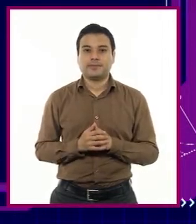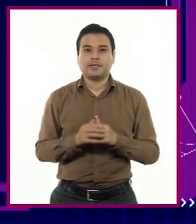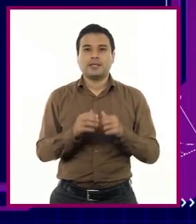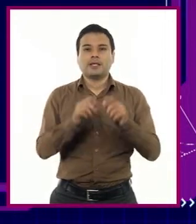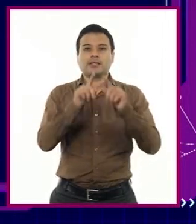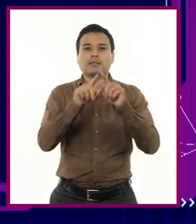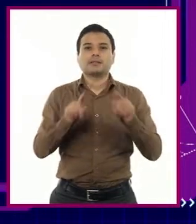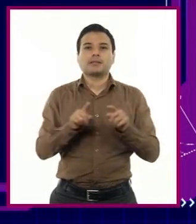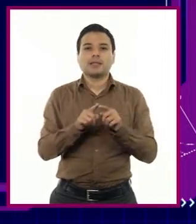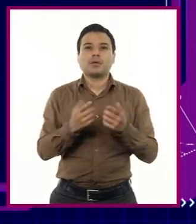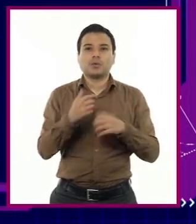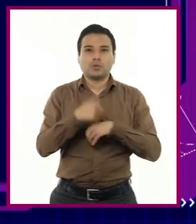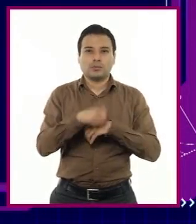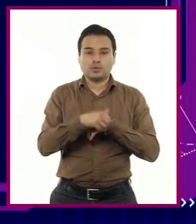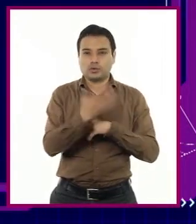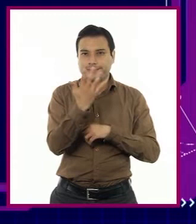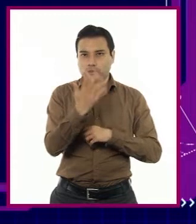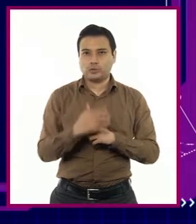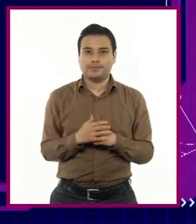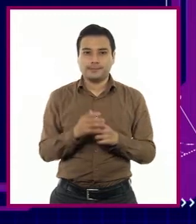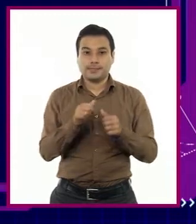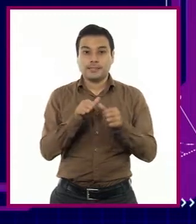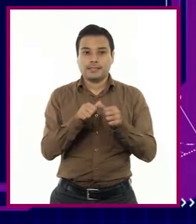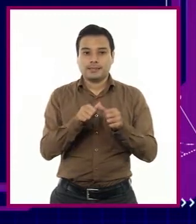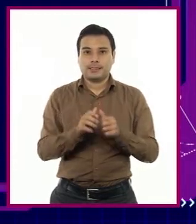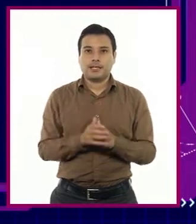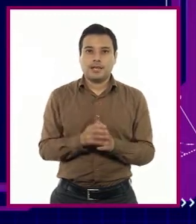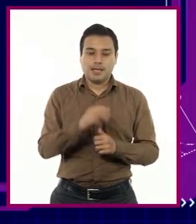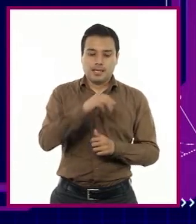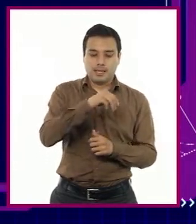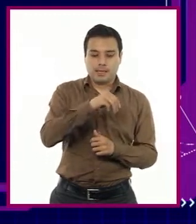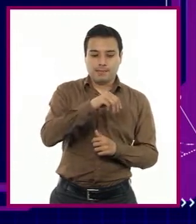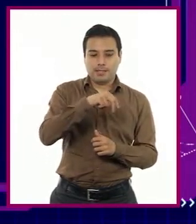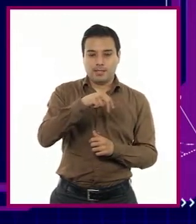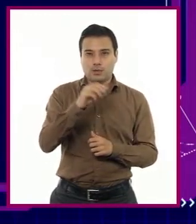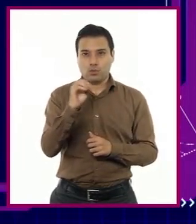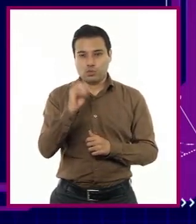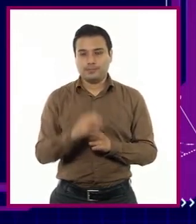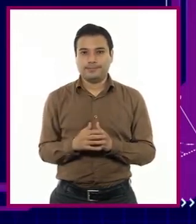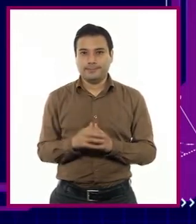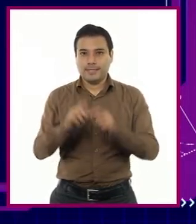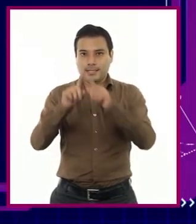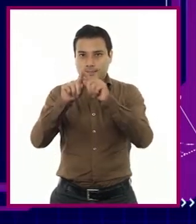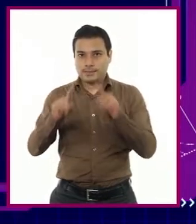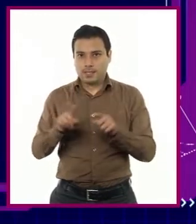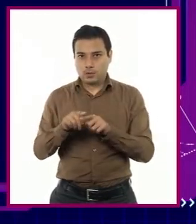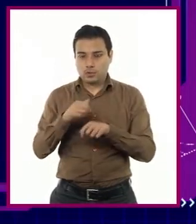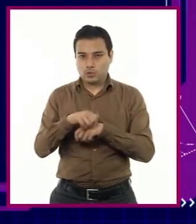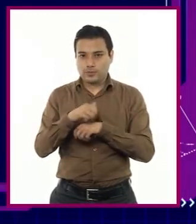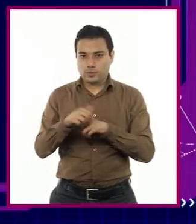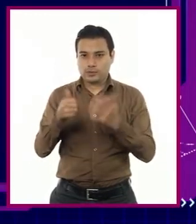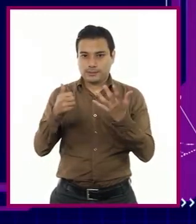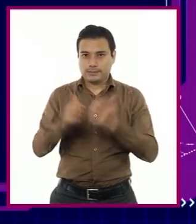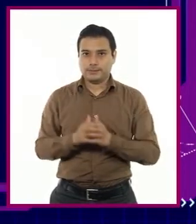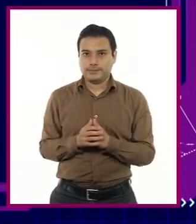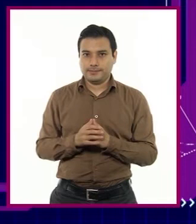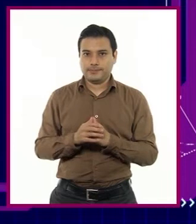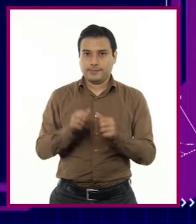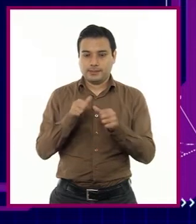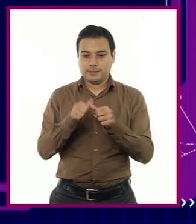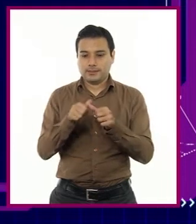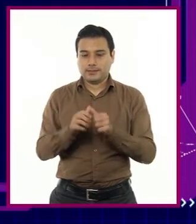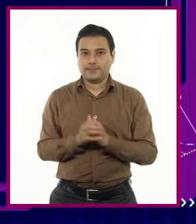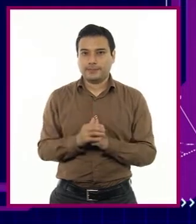triángulo 5 y lo identificaremos con las letras MNO y al triángulo 6 con las letras PQR.